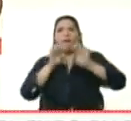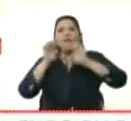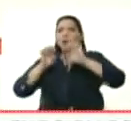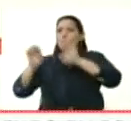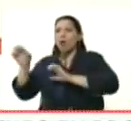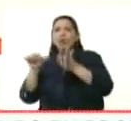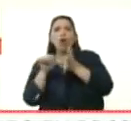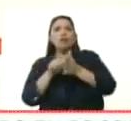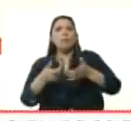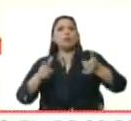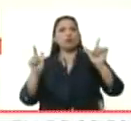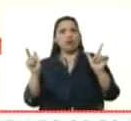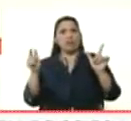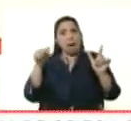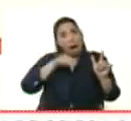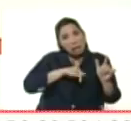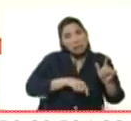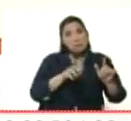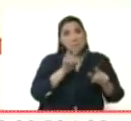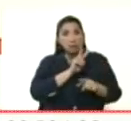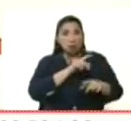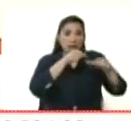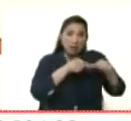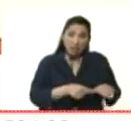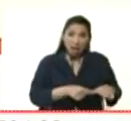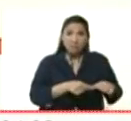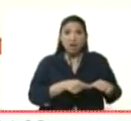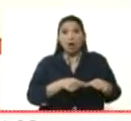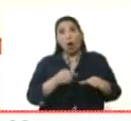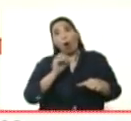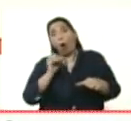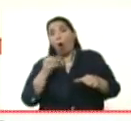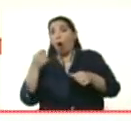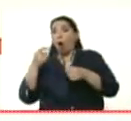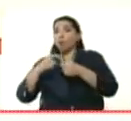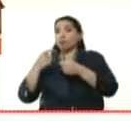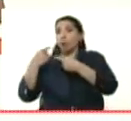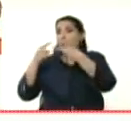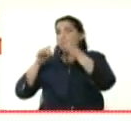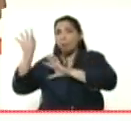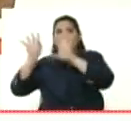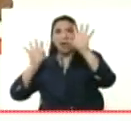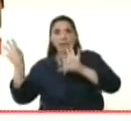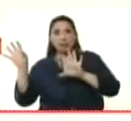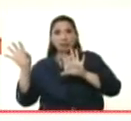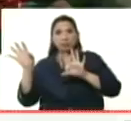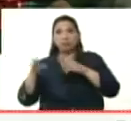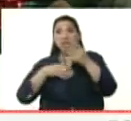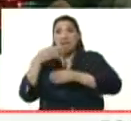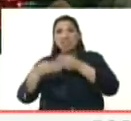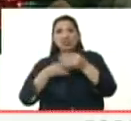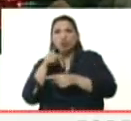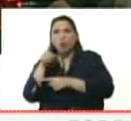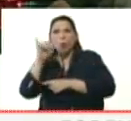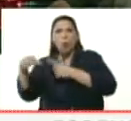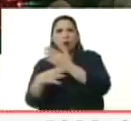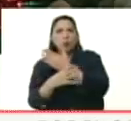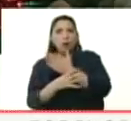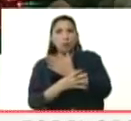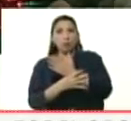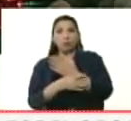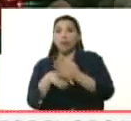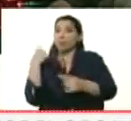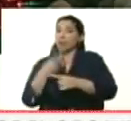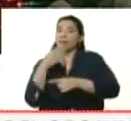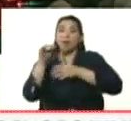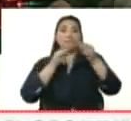aquí o fuera. Yo decidí quedarme. ¿Qué hizo él? Tendrá que explicar cómo hizo para salir. Bueno, lo